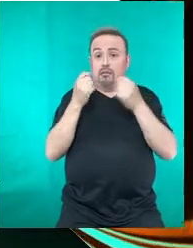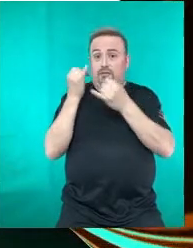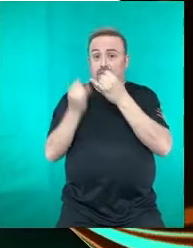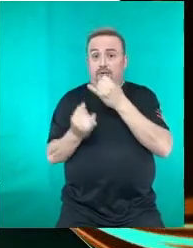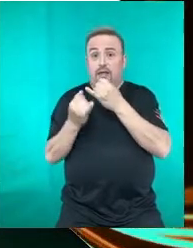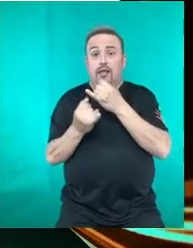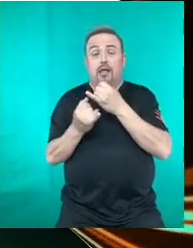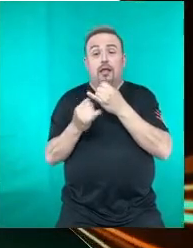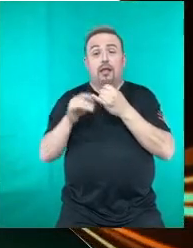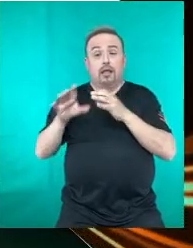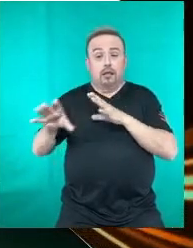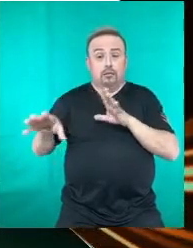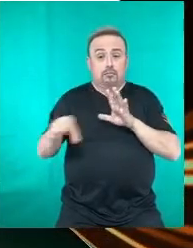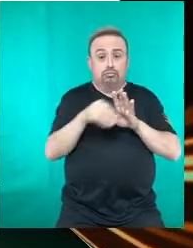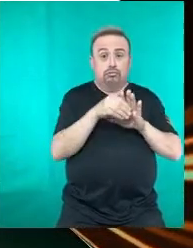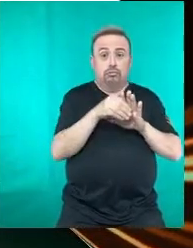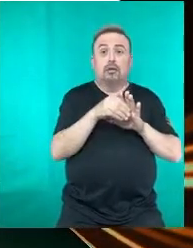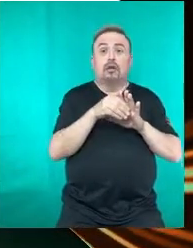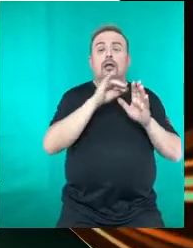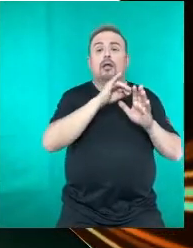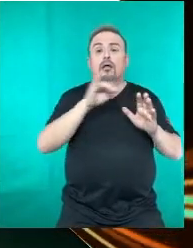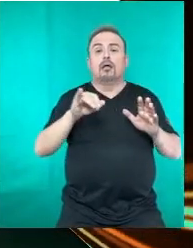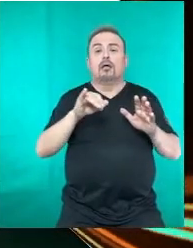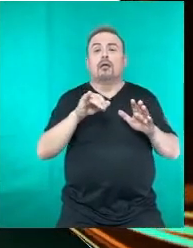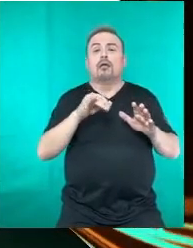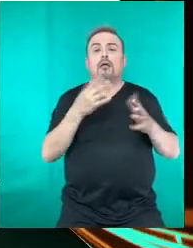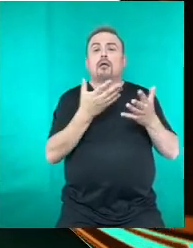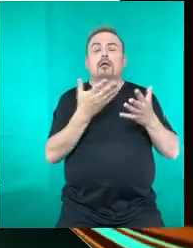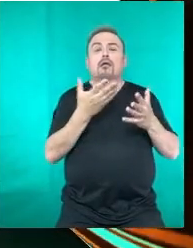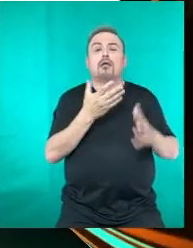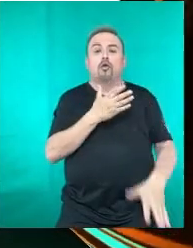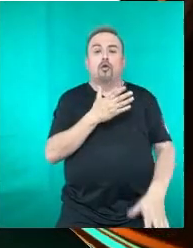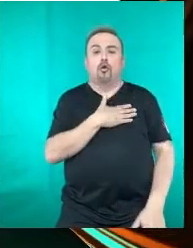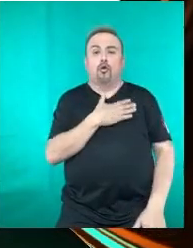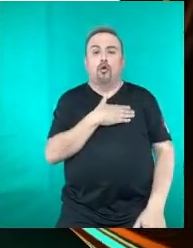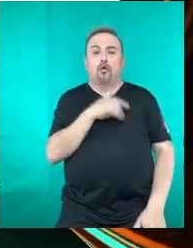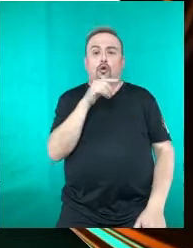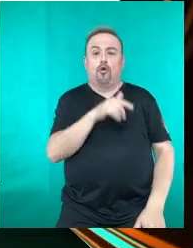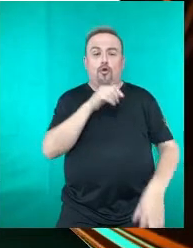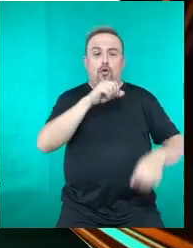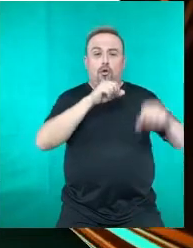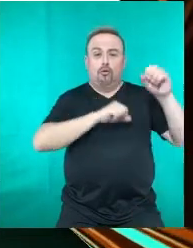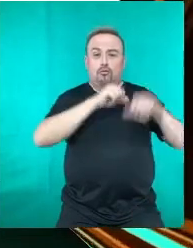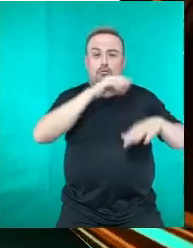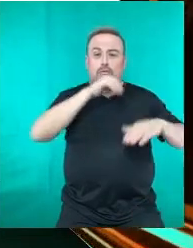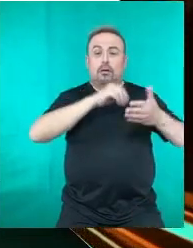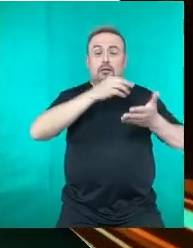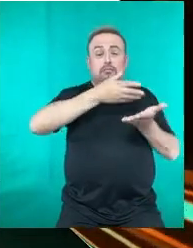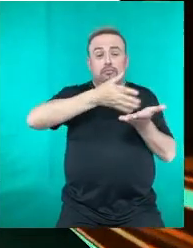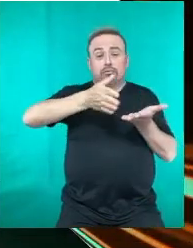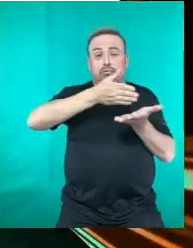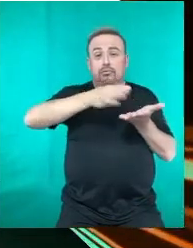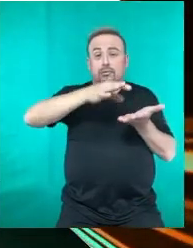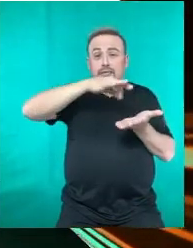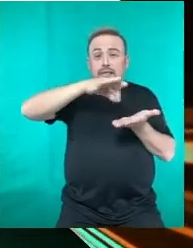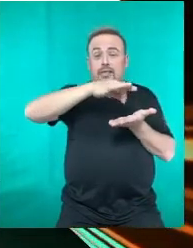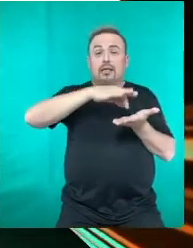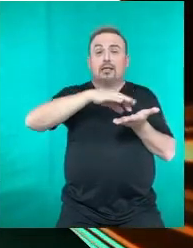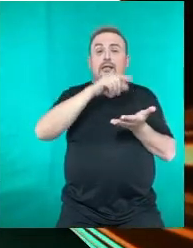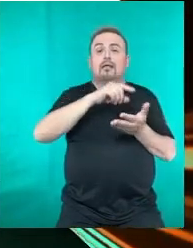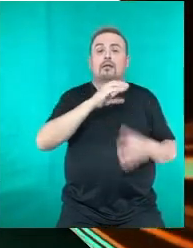zona churá, entramos a lo que un poco el corazón, digamos, de la planta desaladora, que yo creo ya han escuchado, que es la osmosis